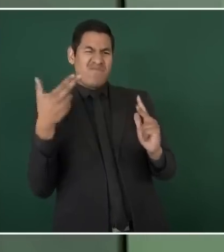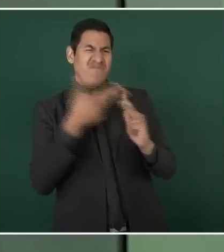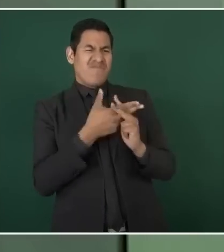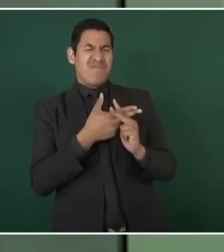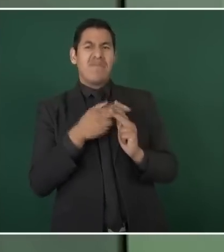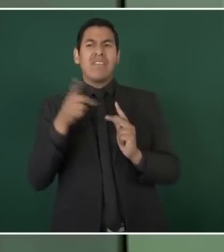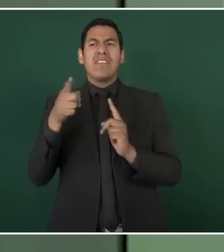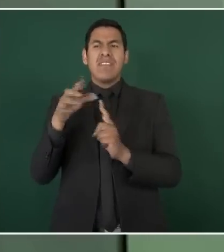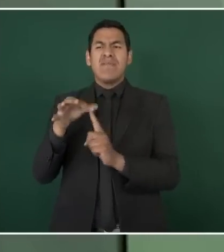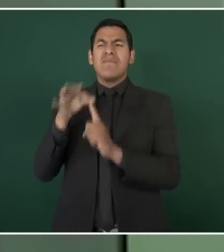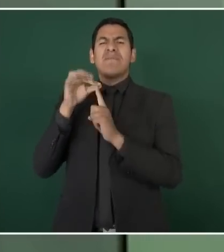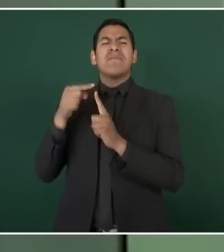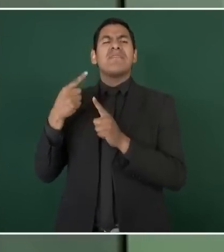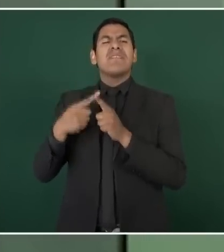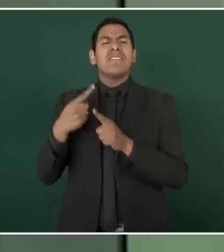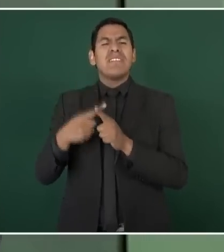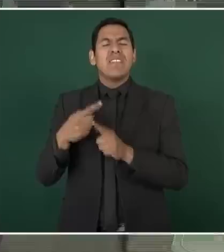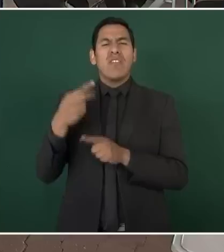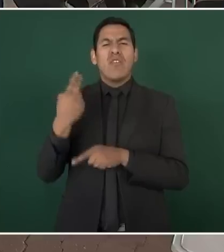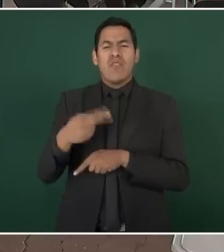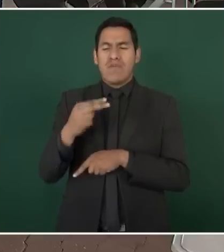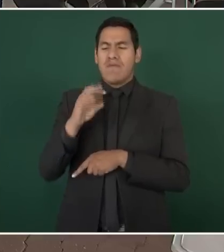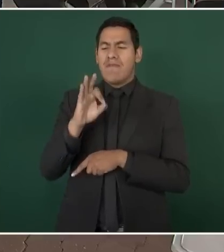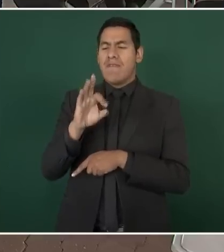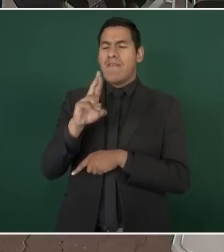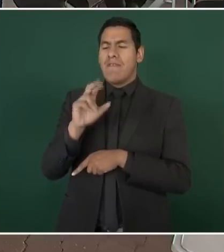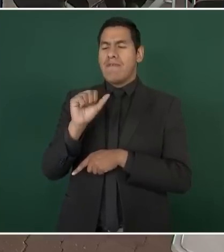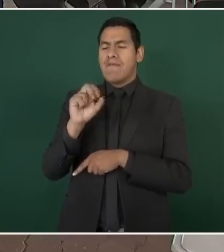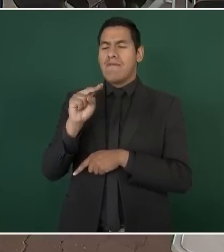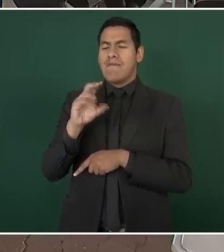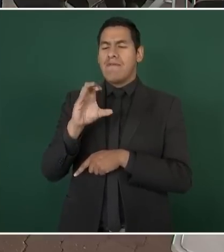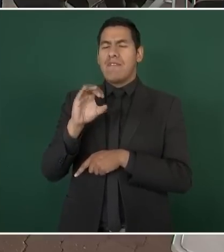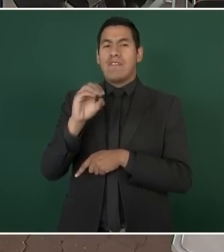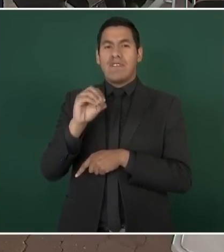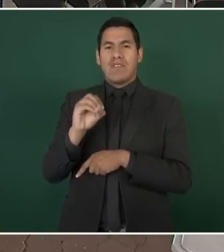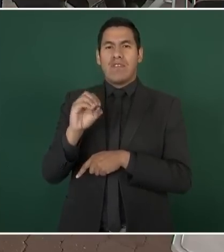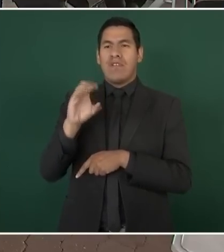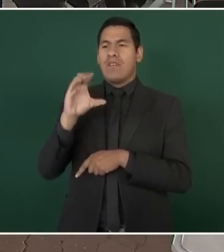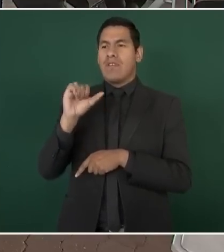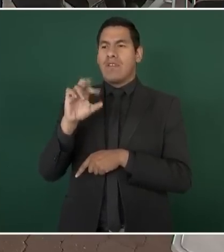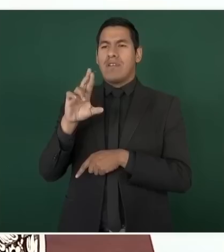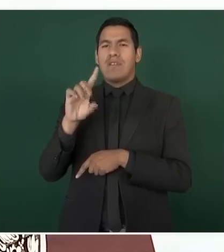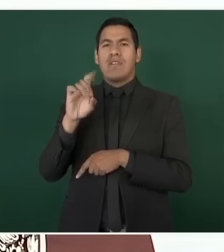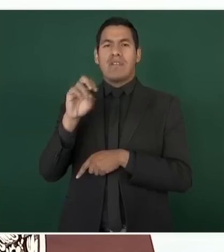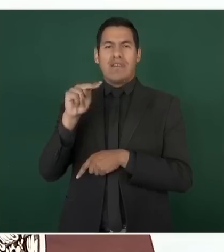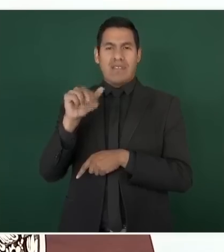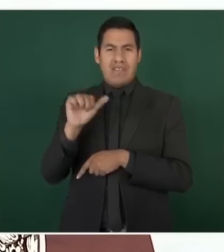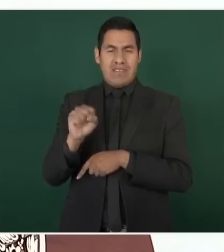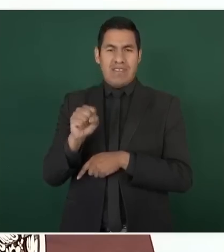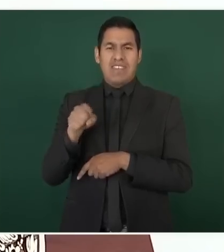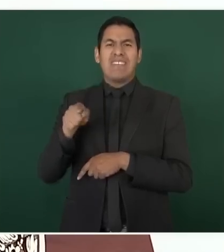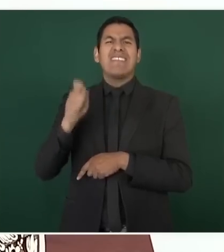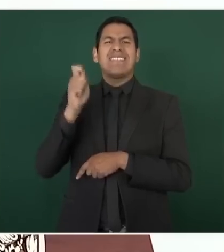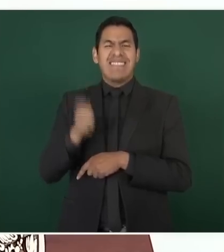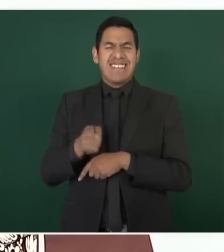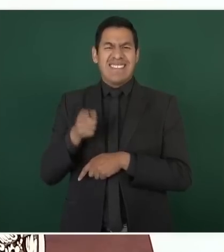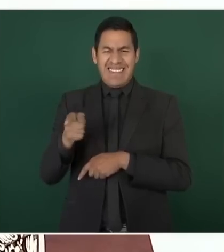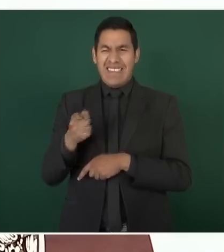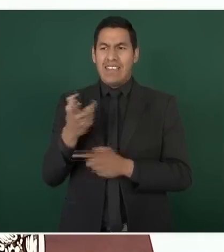rurales, Francisco Cárdenas, que había operado contra las